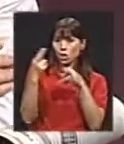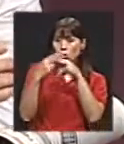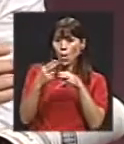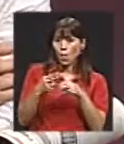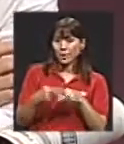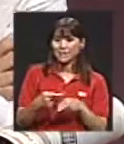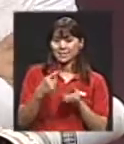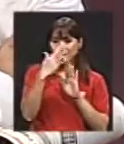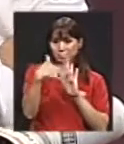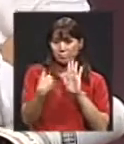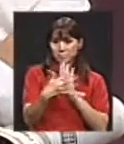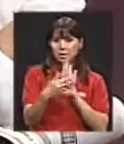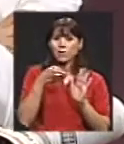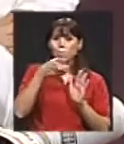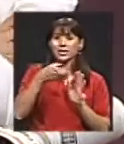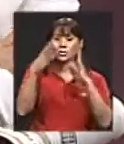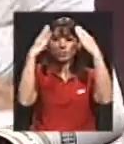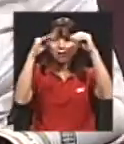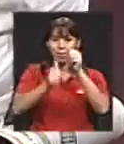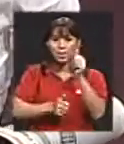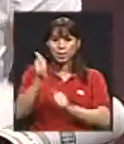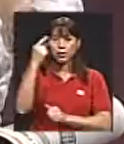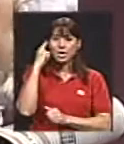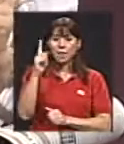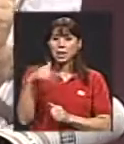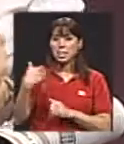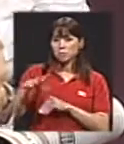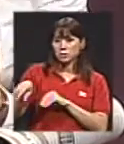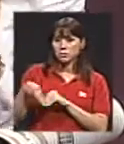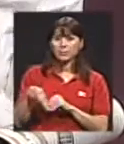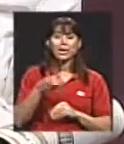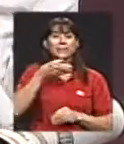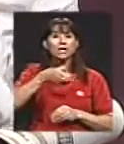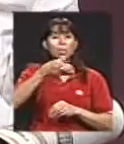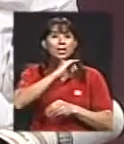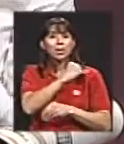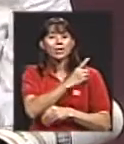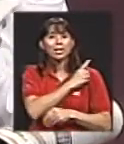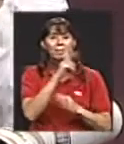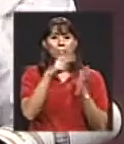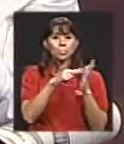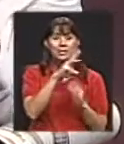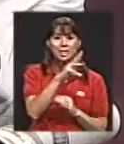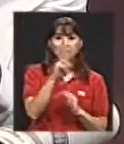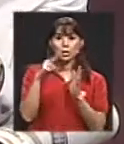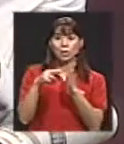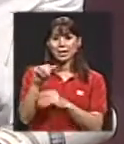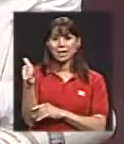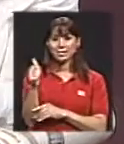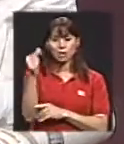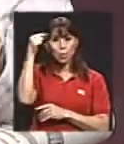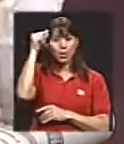cuadros de las recomendaciones que hace el informe de mayoría para ampliar más con doña carmen se recomienda la junta directiva del 2006 2010 período de la administración